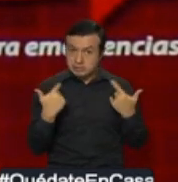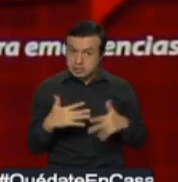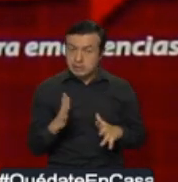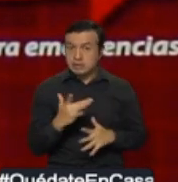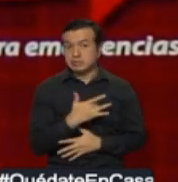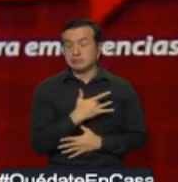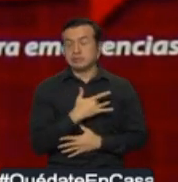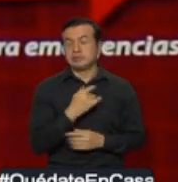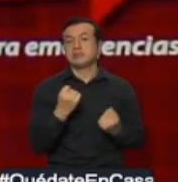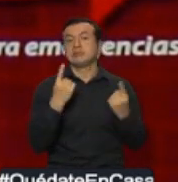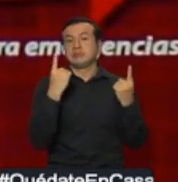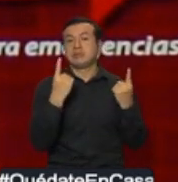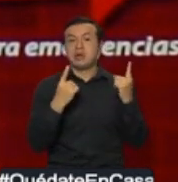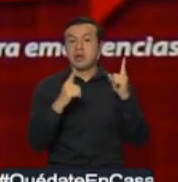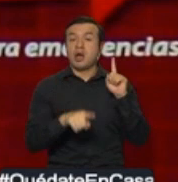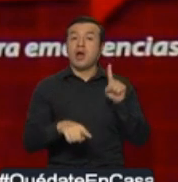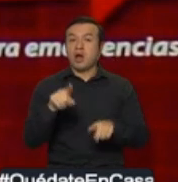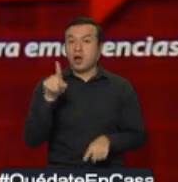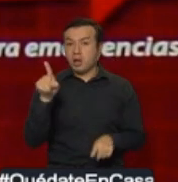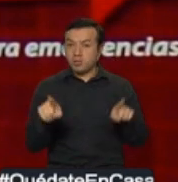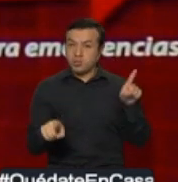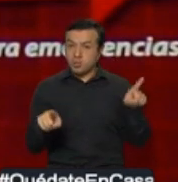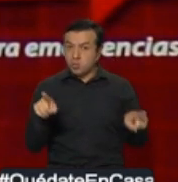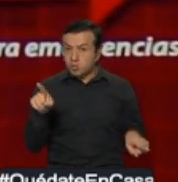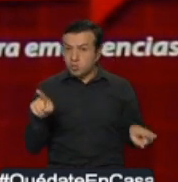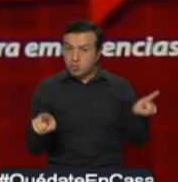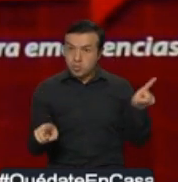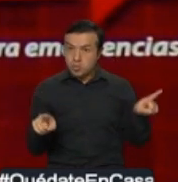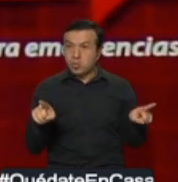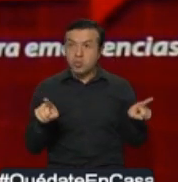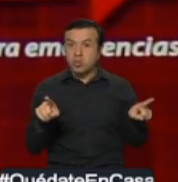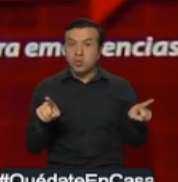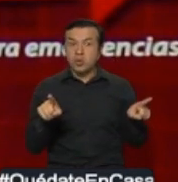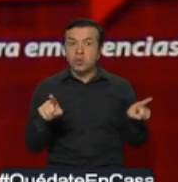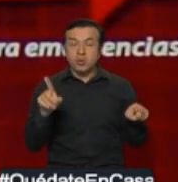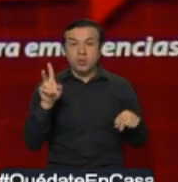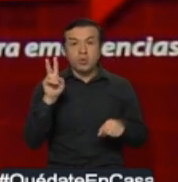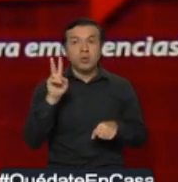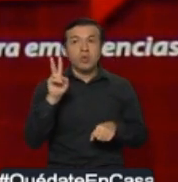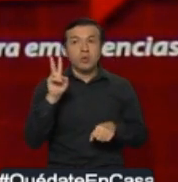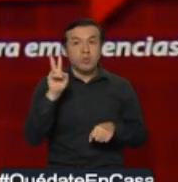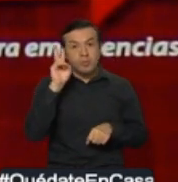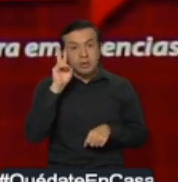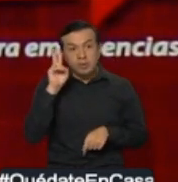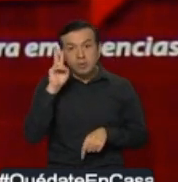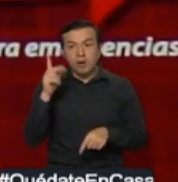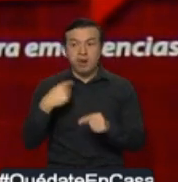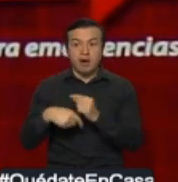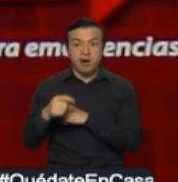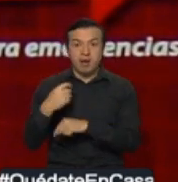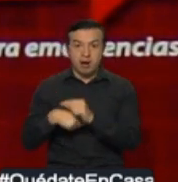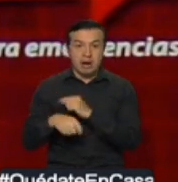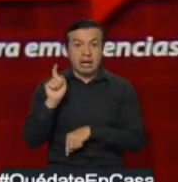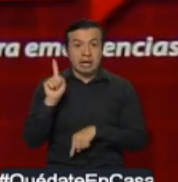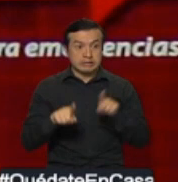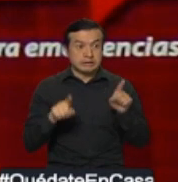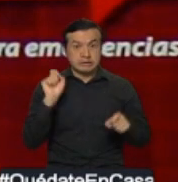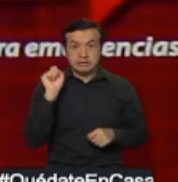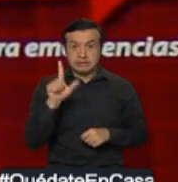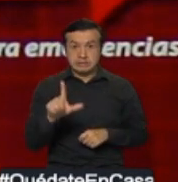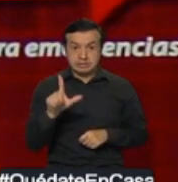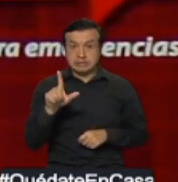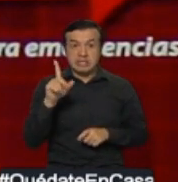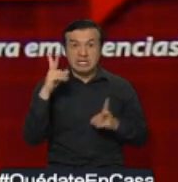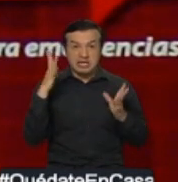lamentable de quienes circulan con el oxígeno, con los tanques, y quienes también han llegado a cobrar o a pretender